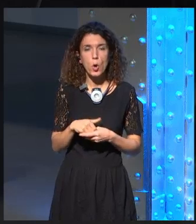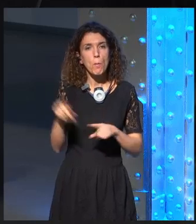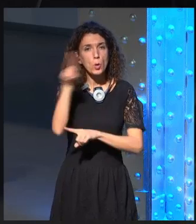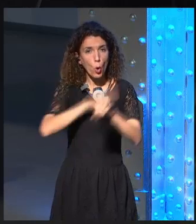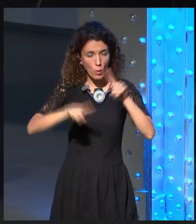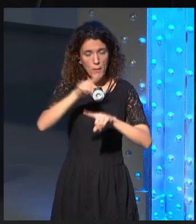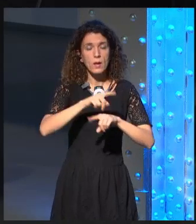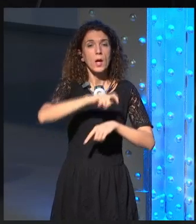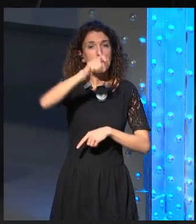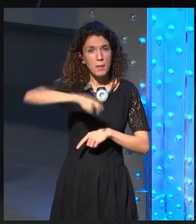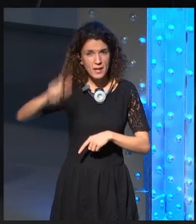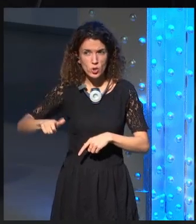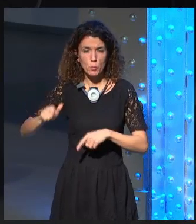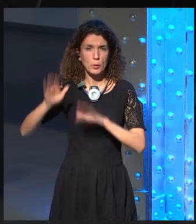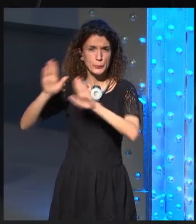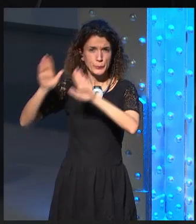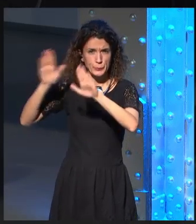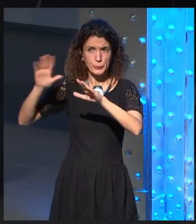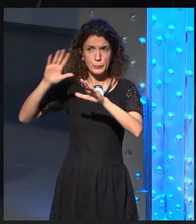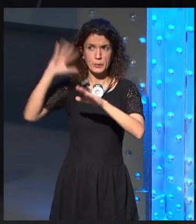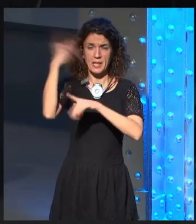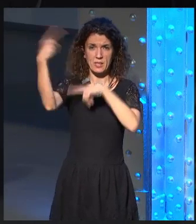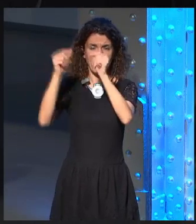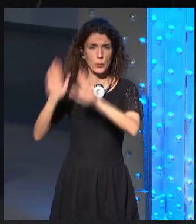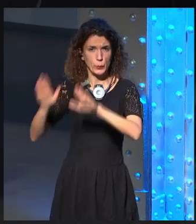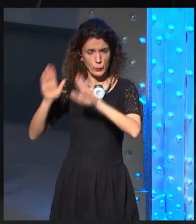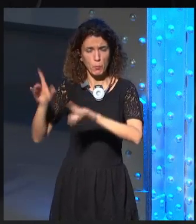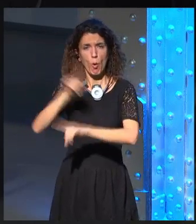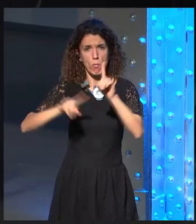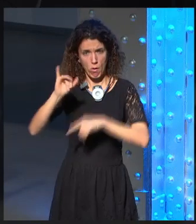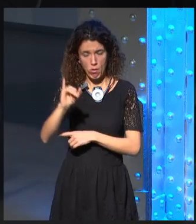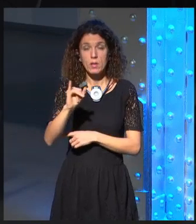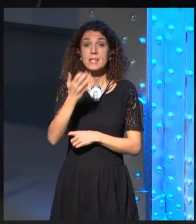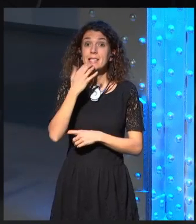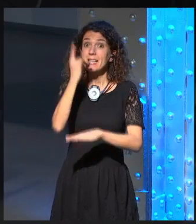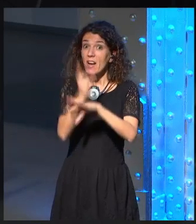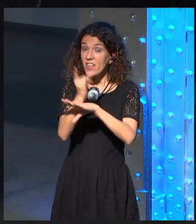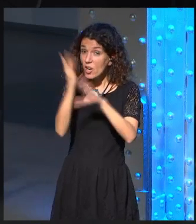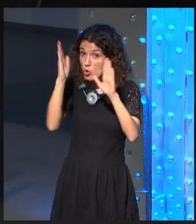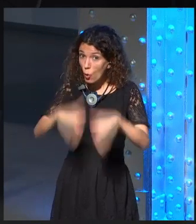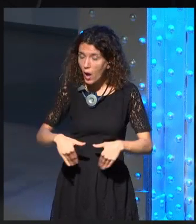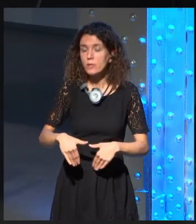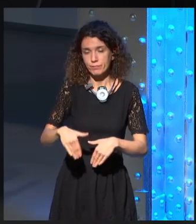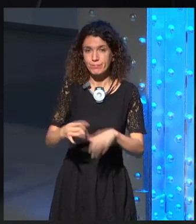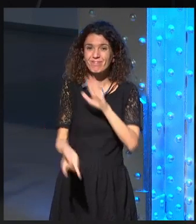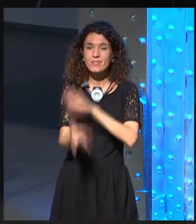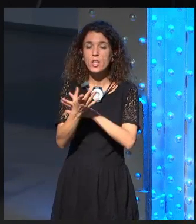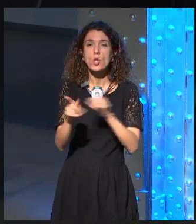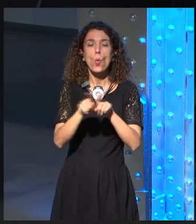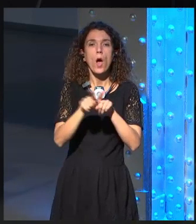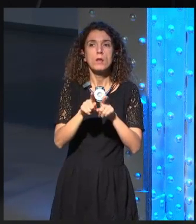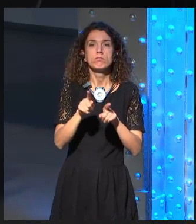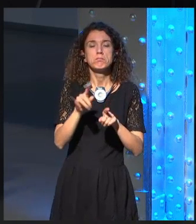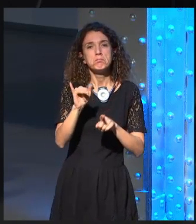problema, digamos, para las personas que pasan mucho tiempo en el espacio. Parece ser que cuando no hay gravedad se crea un